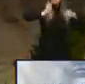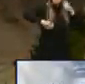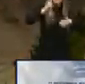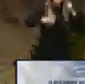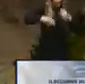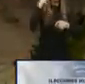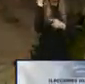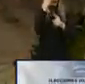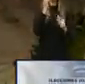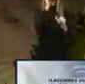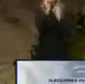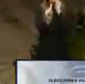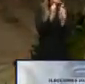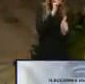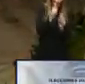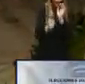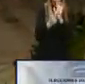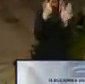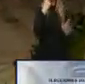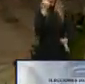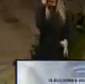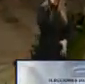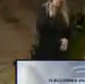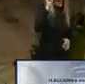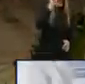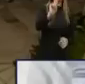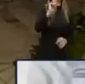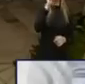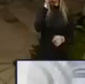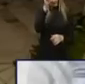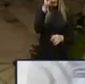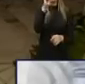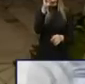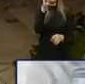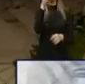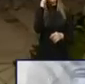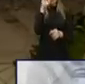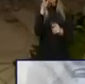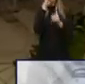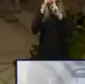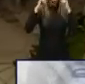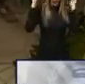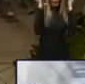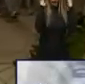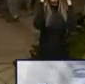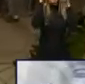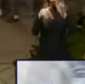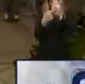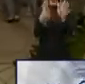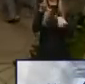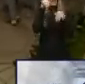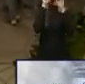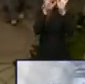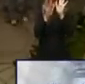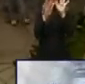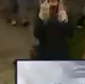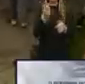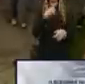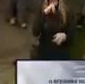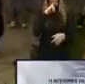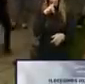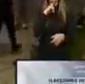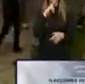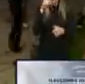gritando Semilla y Arévalo. Están festejando acá en la zona 10 del obelisco. A las 7